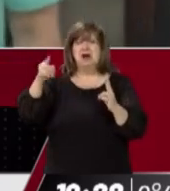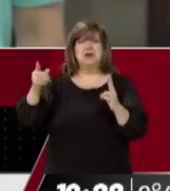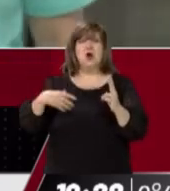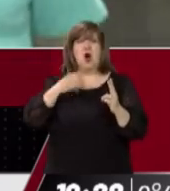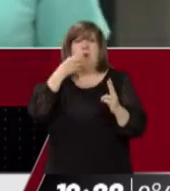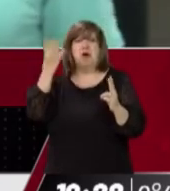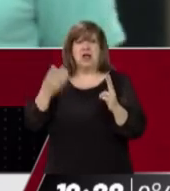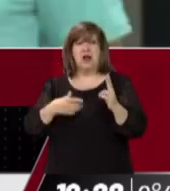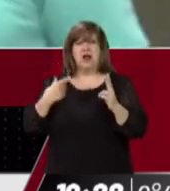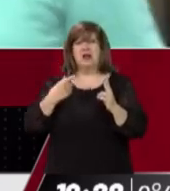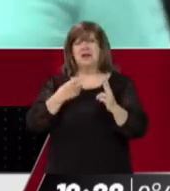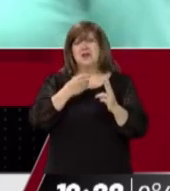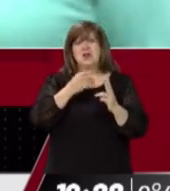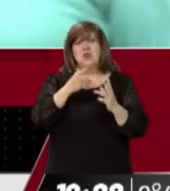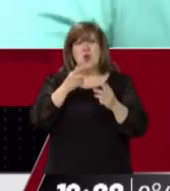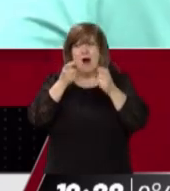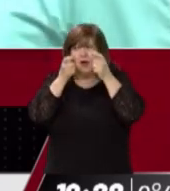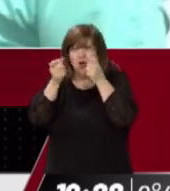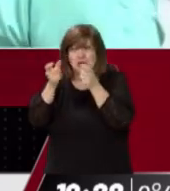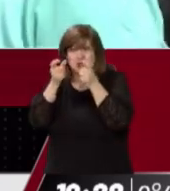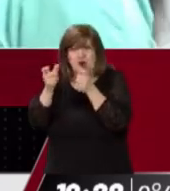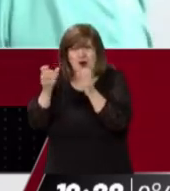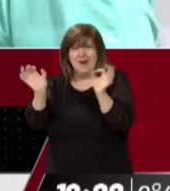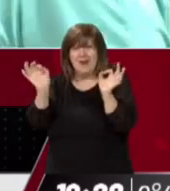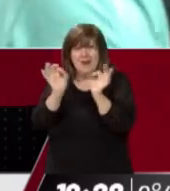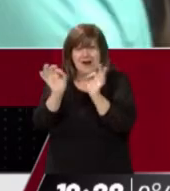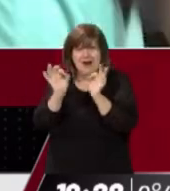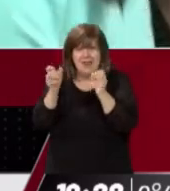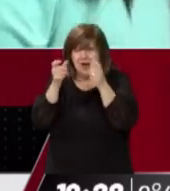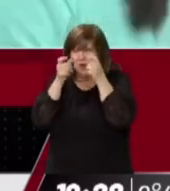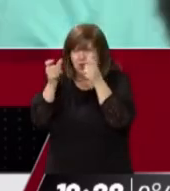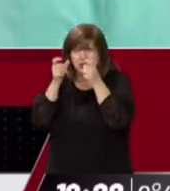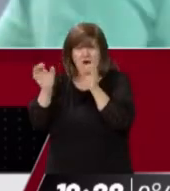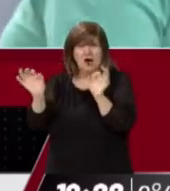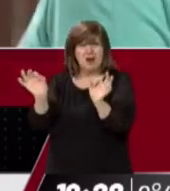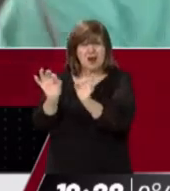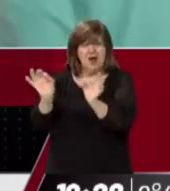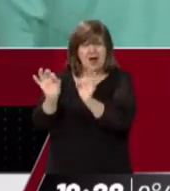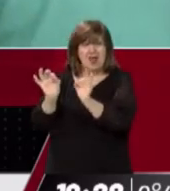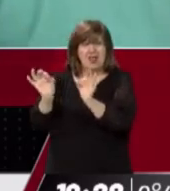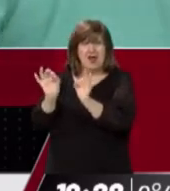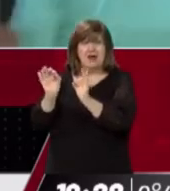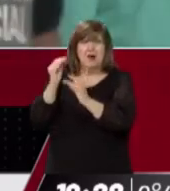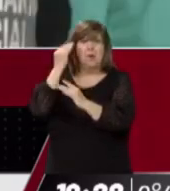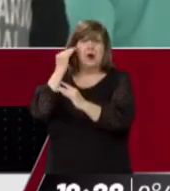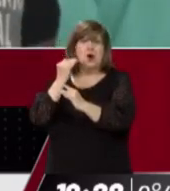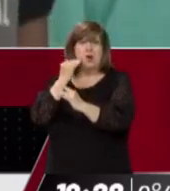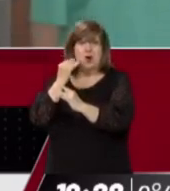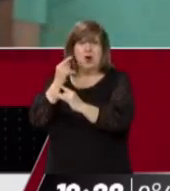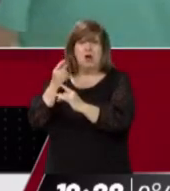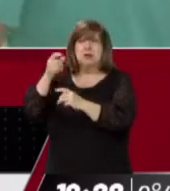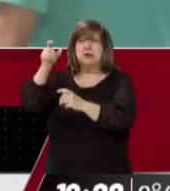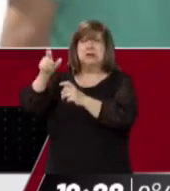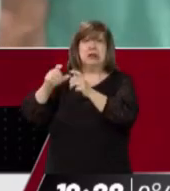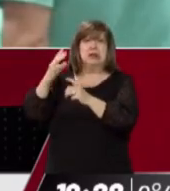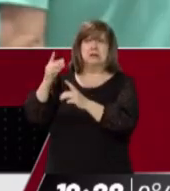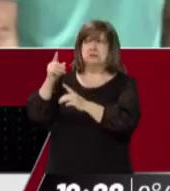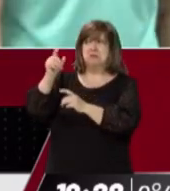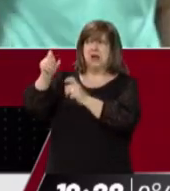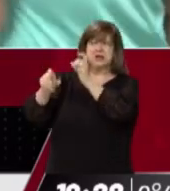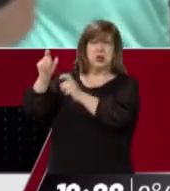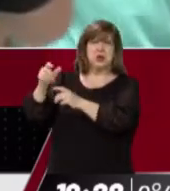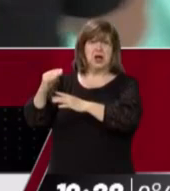dieron la gana No tuvieron un control de ningún tipo nadie controló esto Esto fue cada uno hizo lo que quiso en